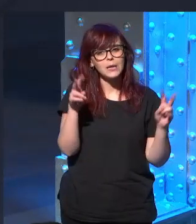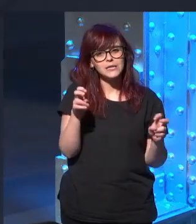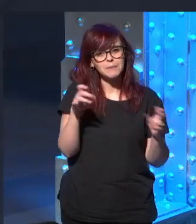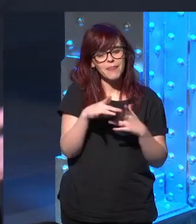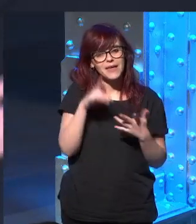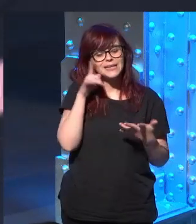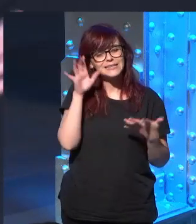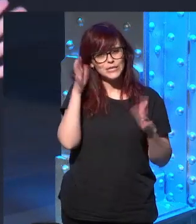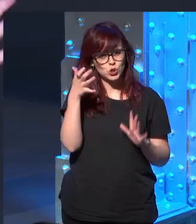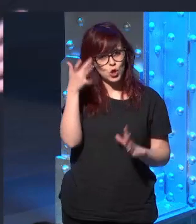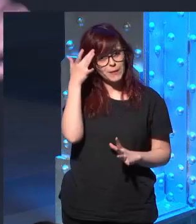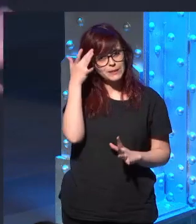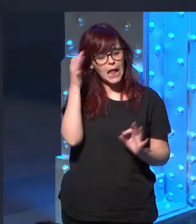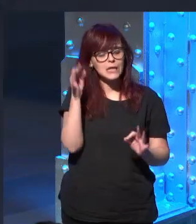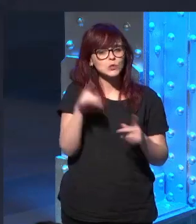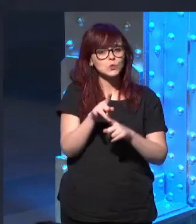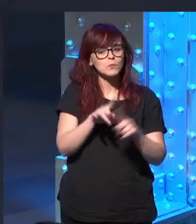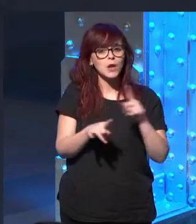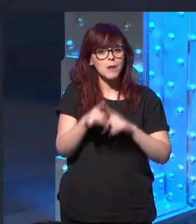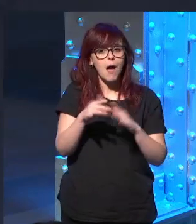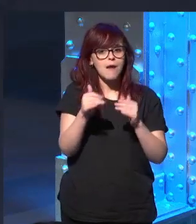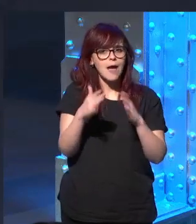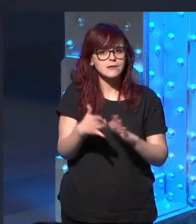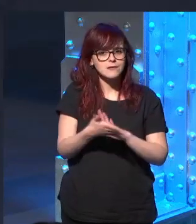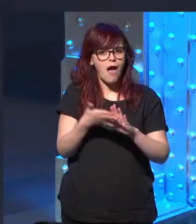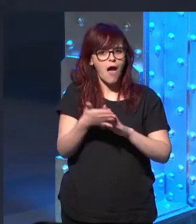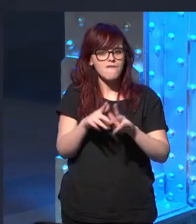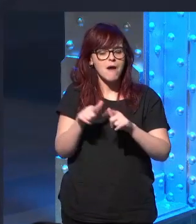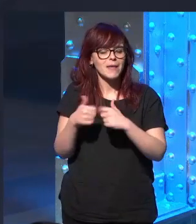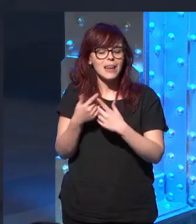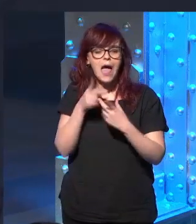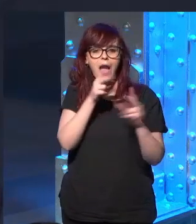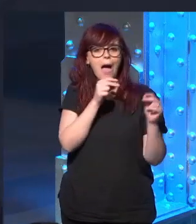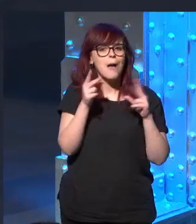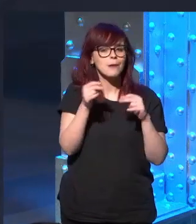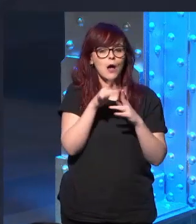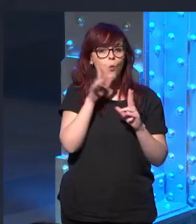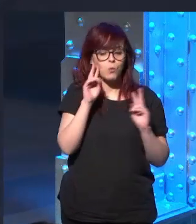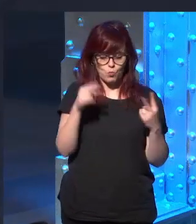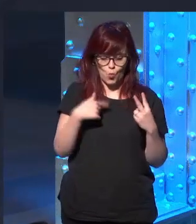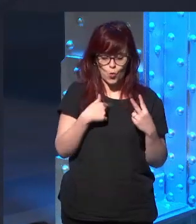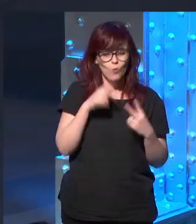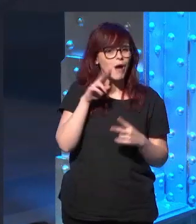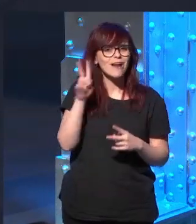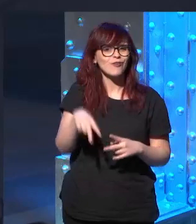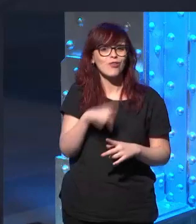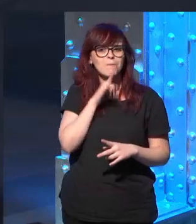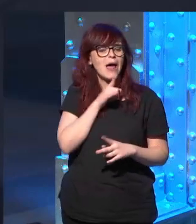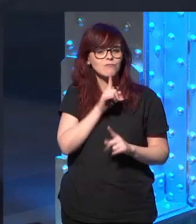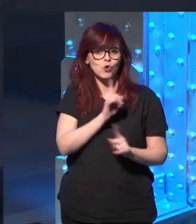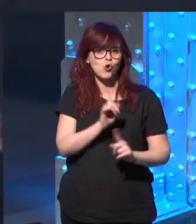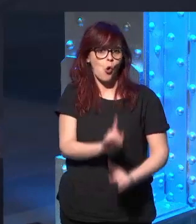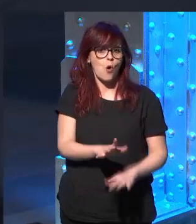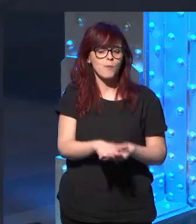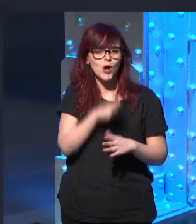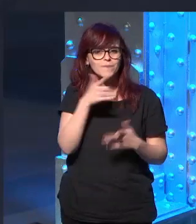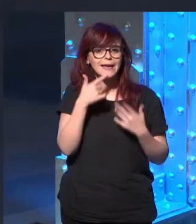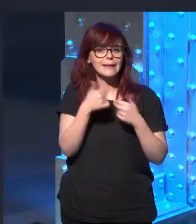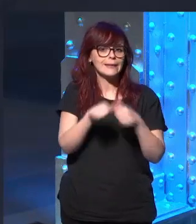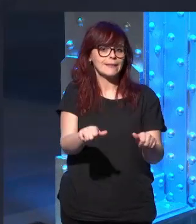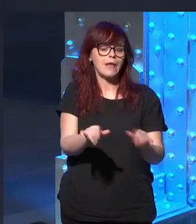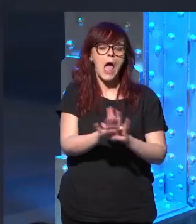el tema del trastorno mental es algo que no se habla en las casas, en las familias. Uno mismo no reconoce que está mal porque ya tenemos esa